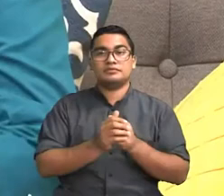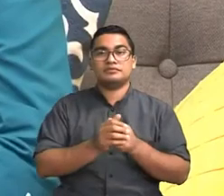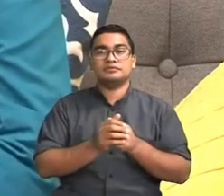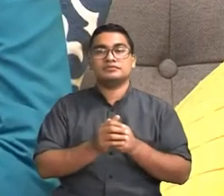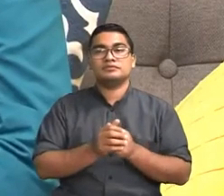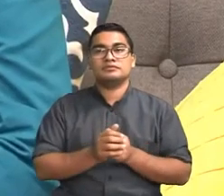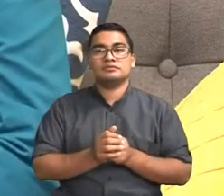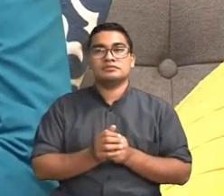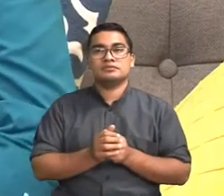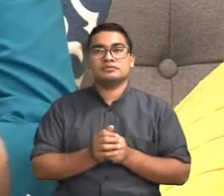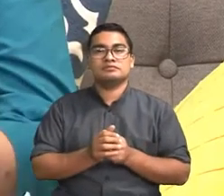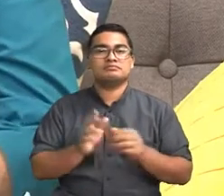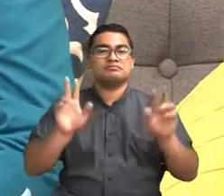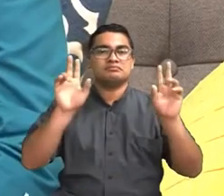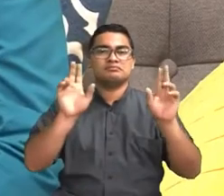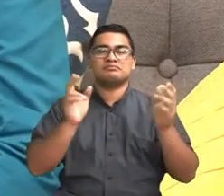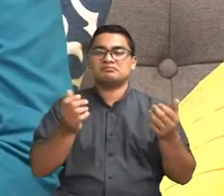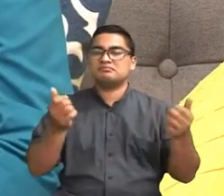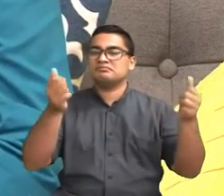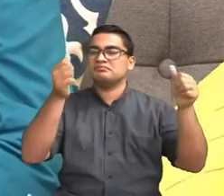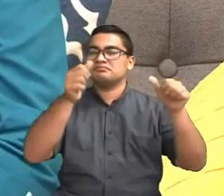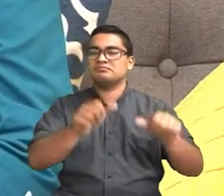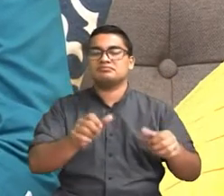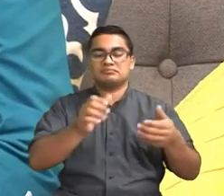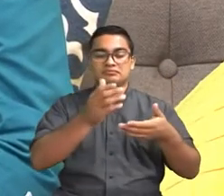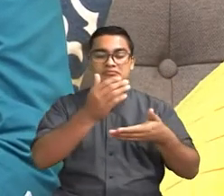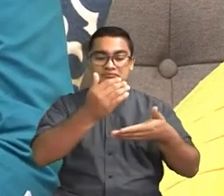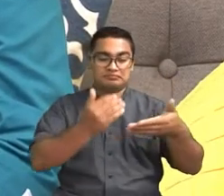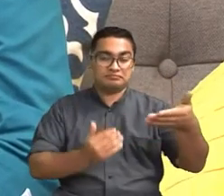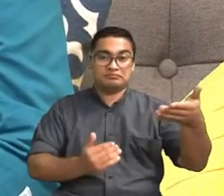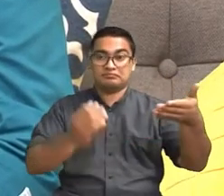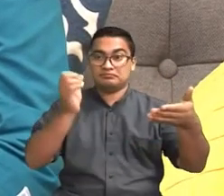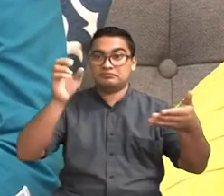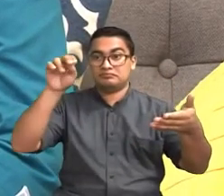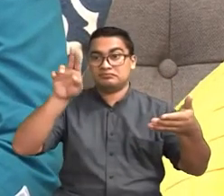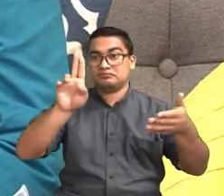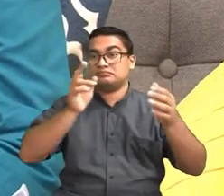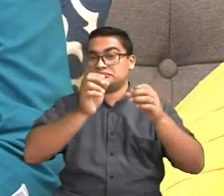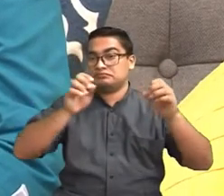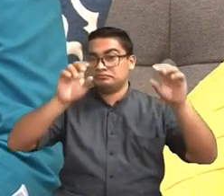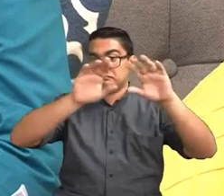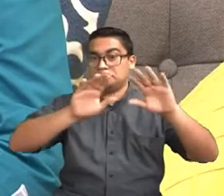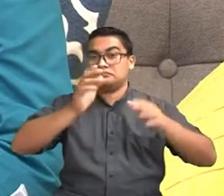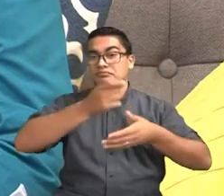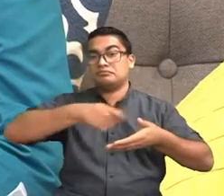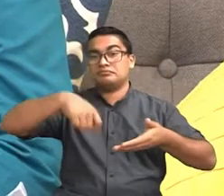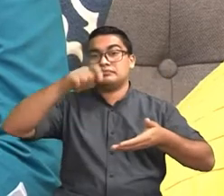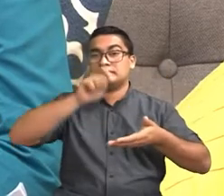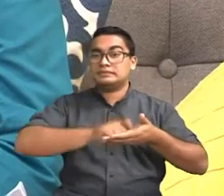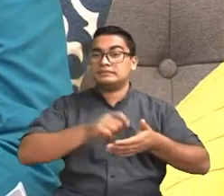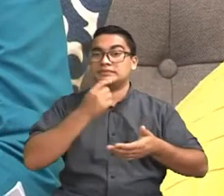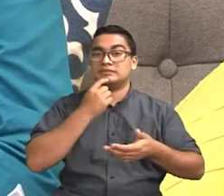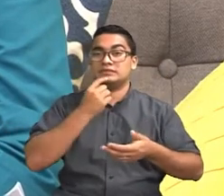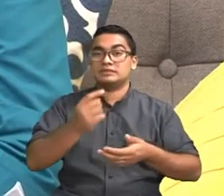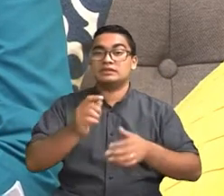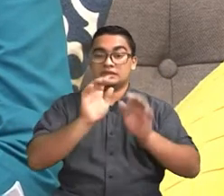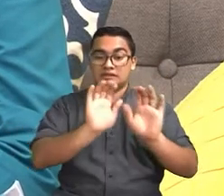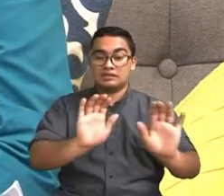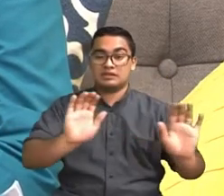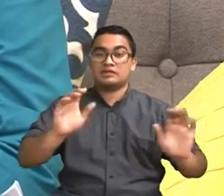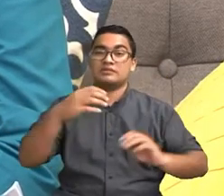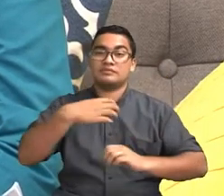base a lo que se aprobó en la convención, los niños, ¿verdad?, son, las niñas son sujetos de